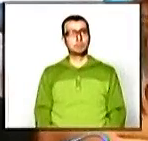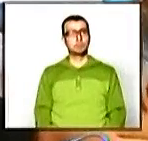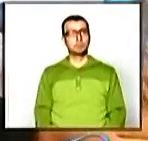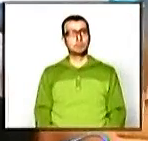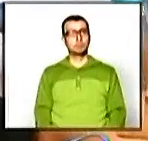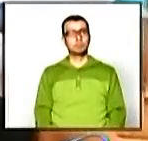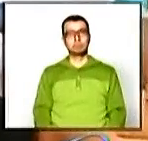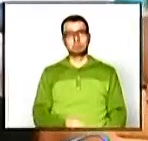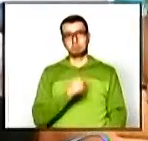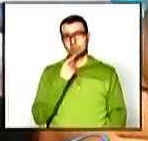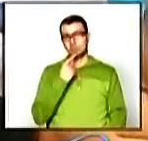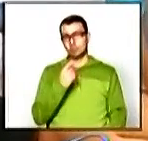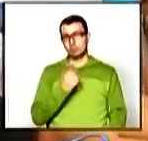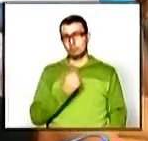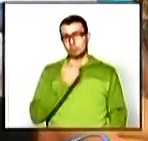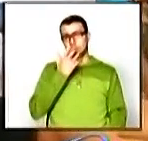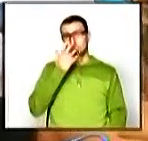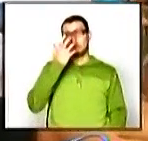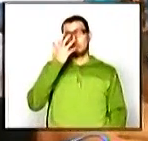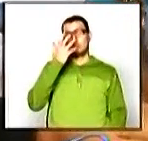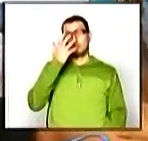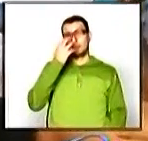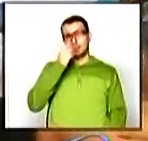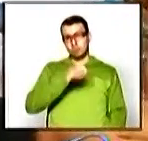Inhala, exhala.